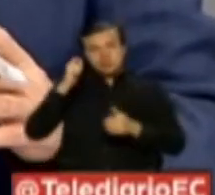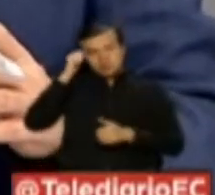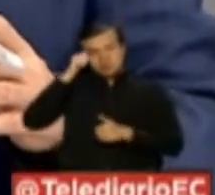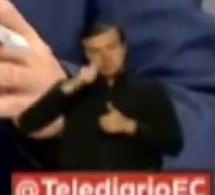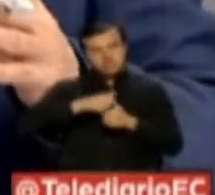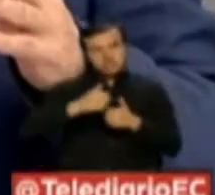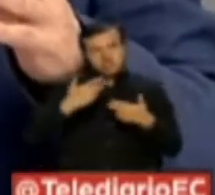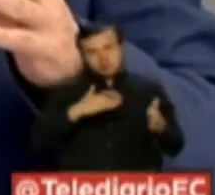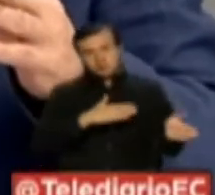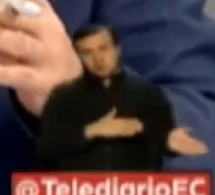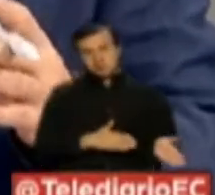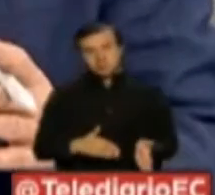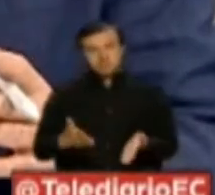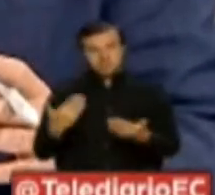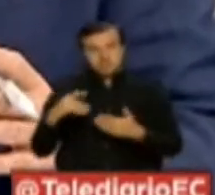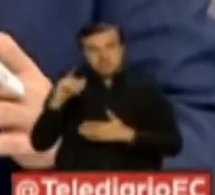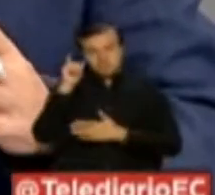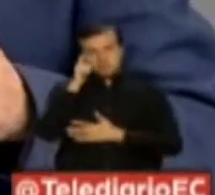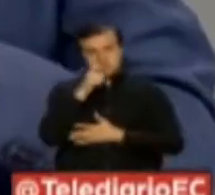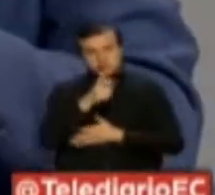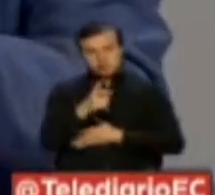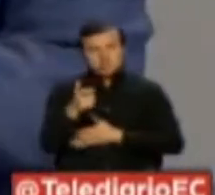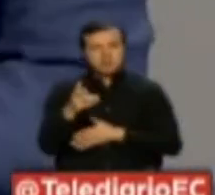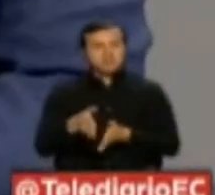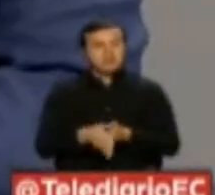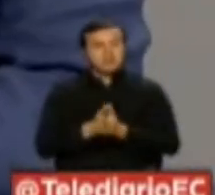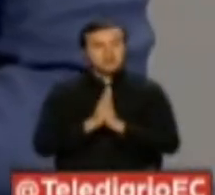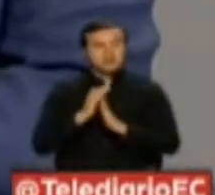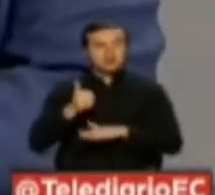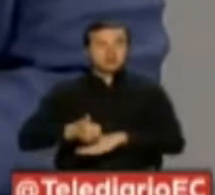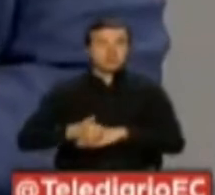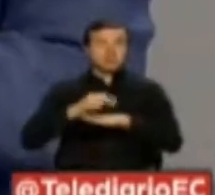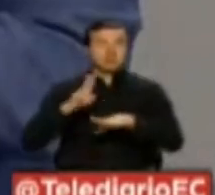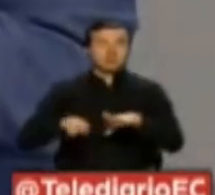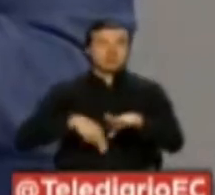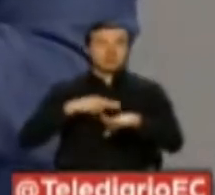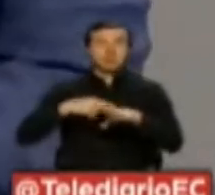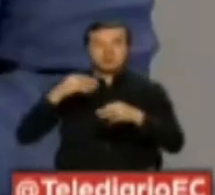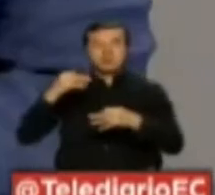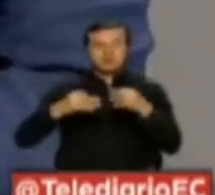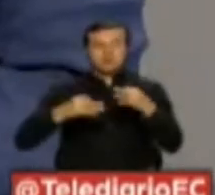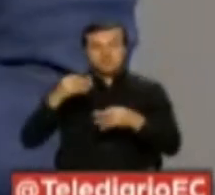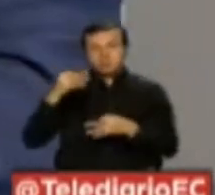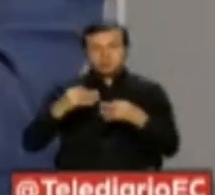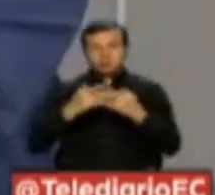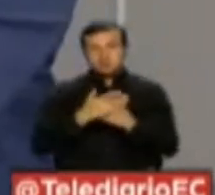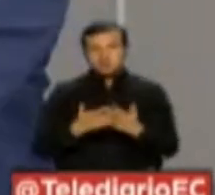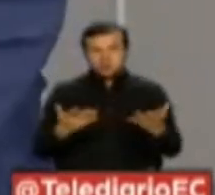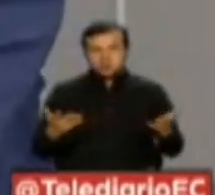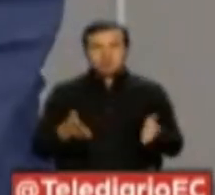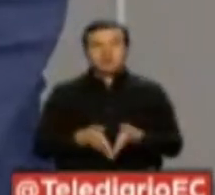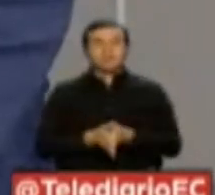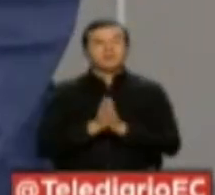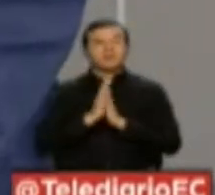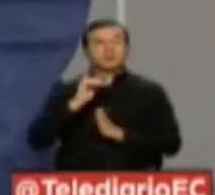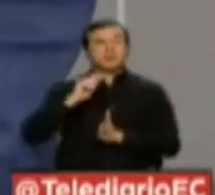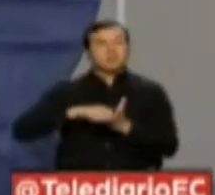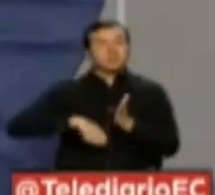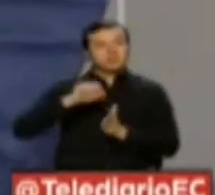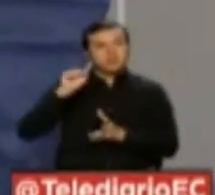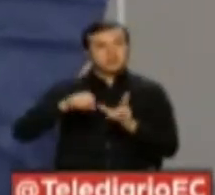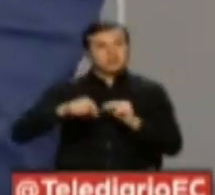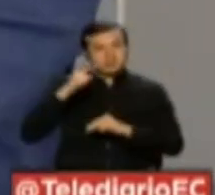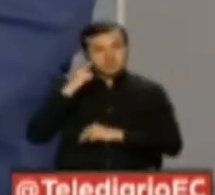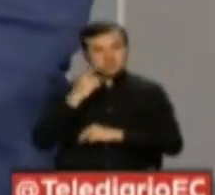que el fiscal solicitó a la Corte Nacional de Justicia y fue la Corte la que solicitó autorización en la